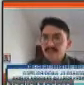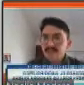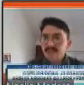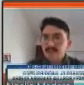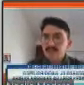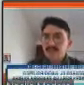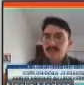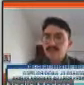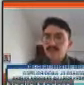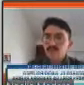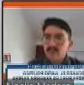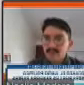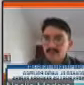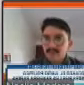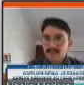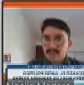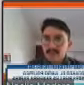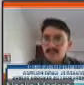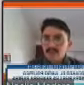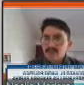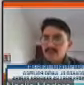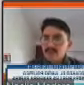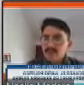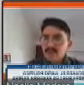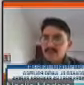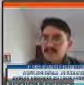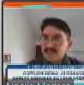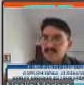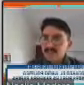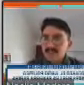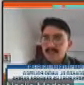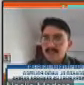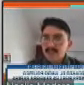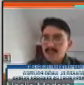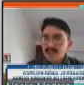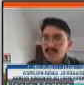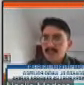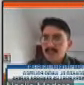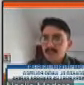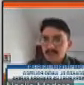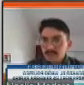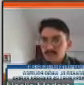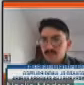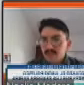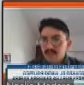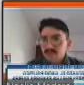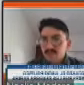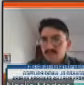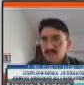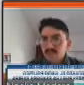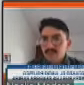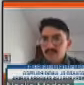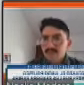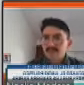Frente Amplio y el Partido Comunista. Yo no situaría tan en la extrema izquierda a Gabriel Boric, por el contrario,